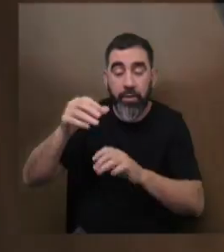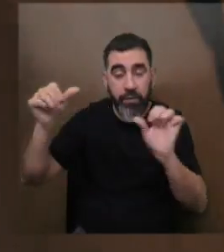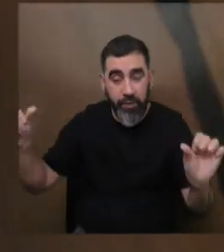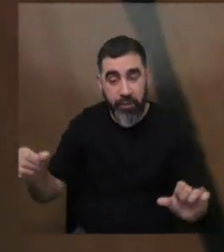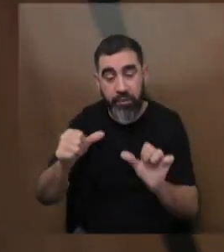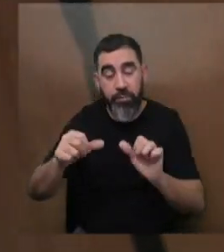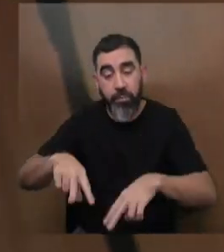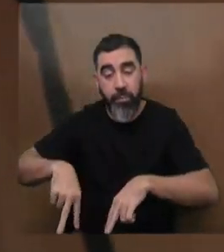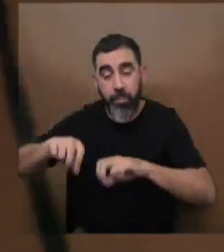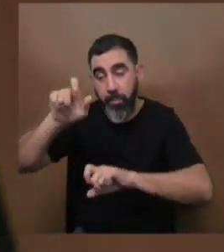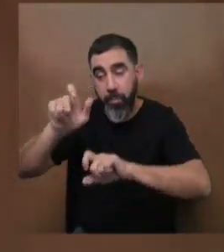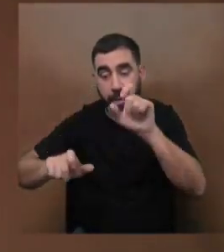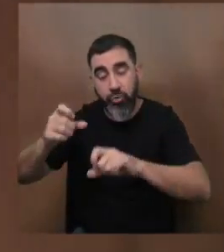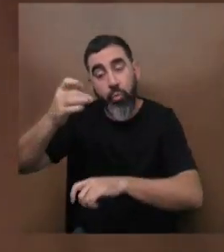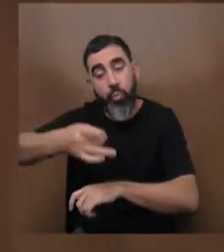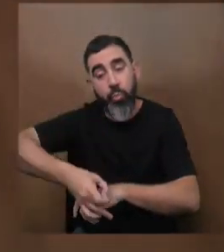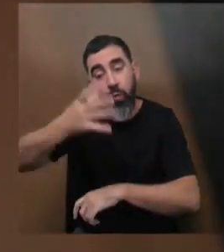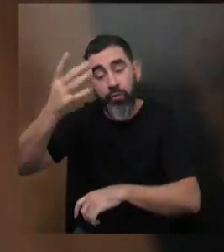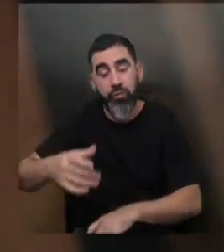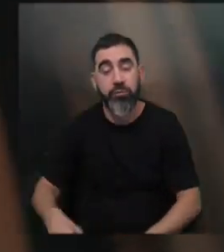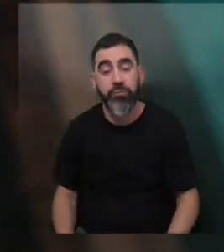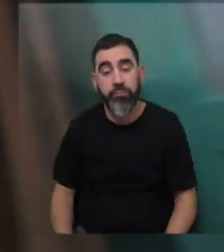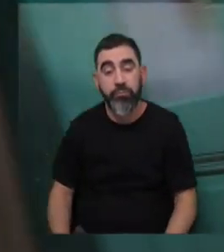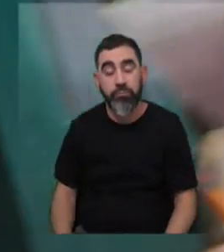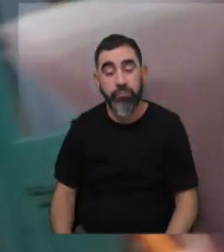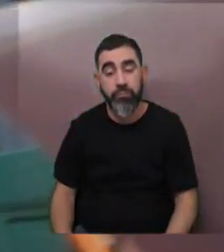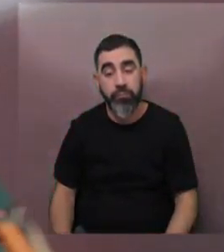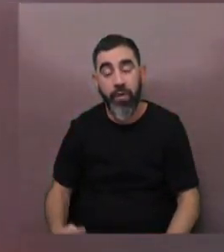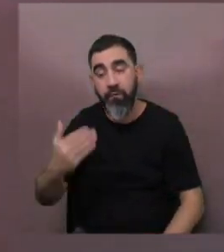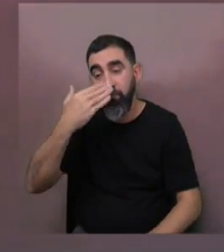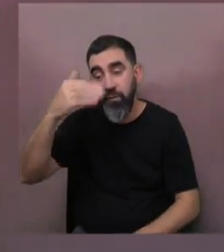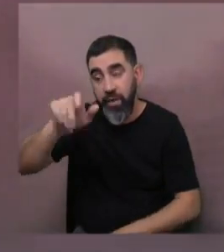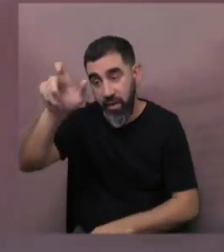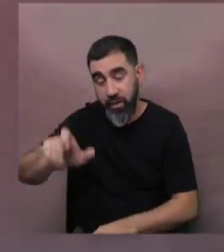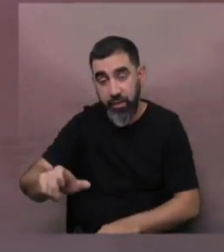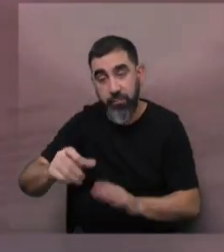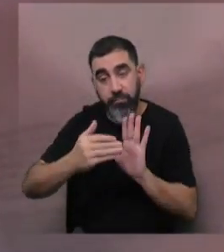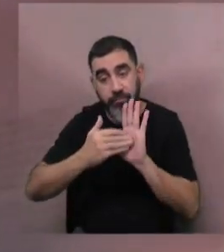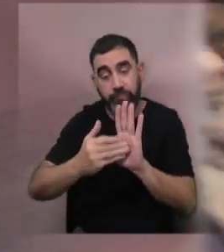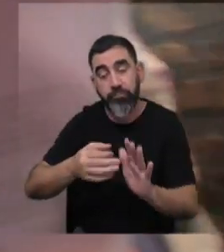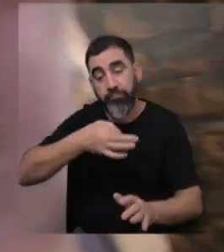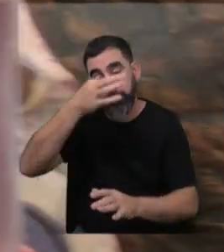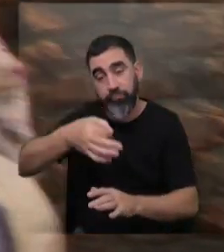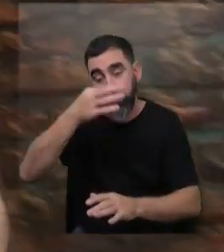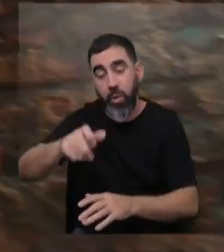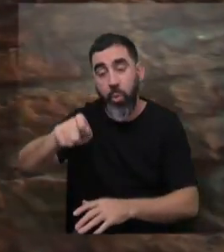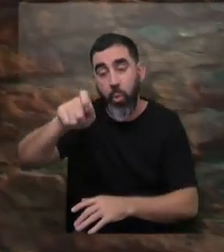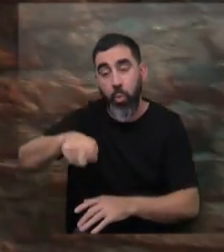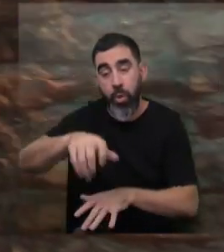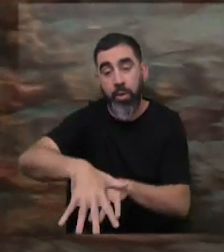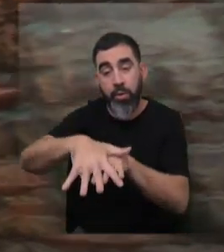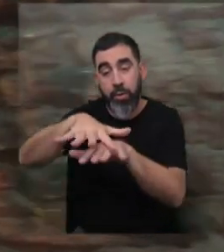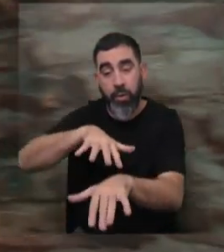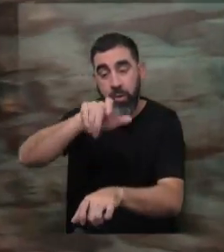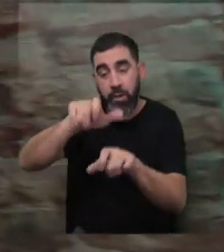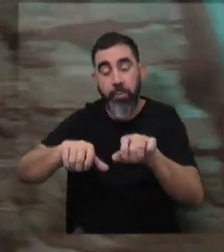de investigadores y profesionales del sector. Las y los finalistas van a presentar sus monólogos ante el jurado y el público asistente a